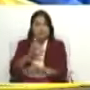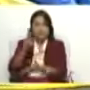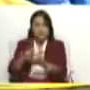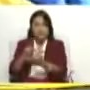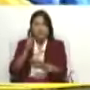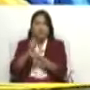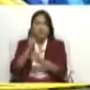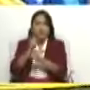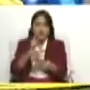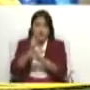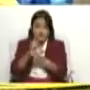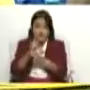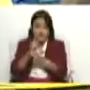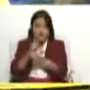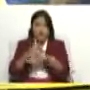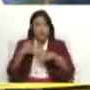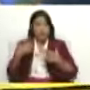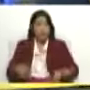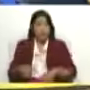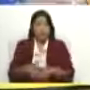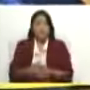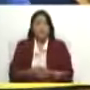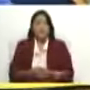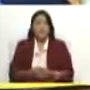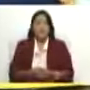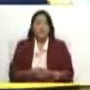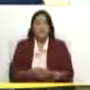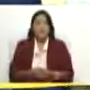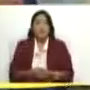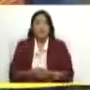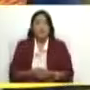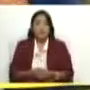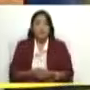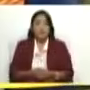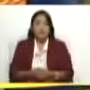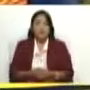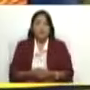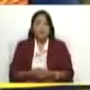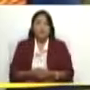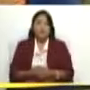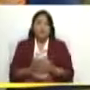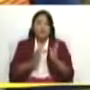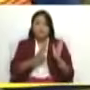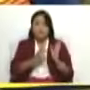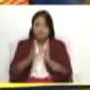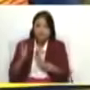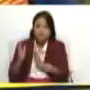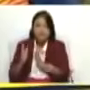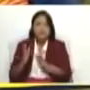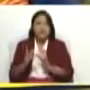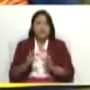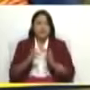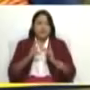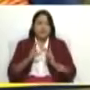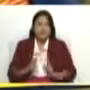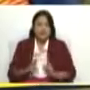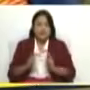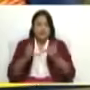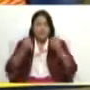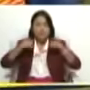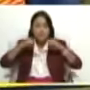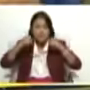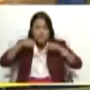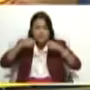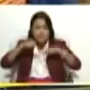competencia Cuántas veces Ustedes han tenido que sobreponerse a periodos de recuperación